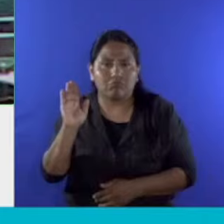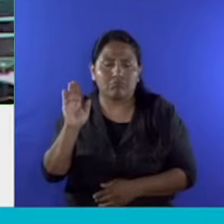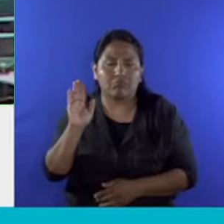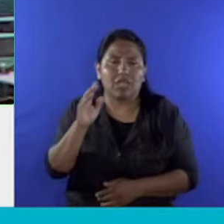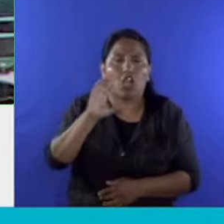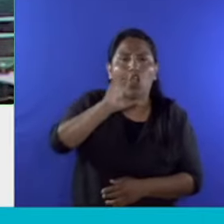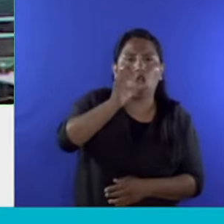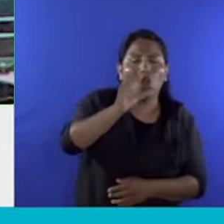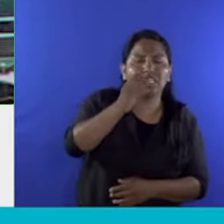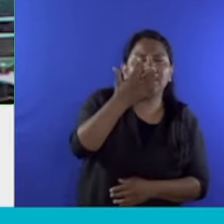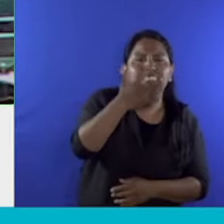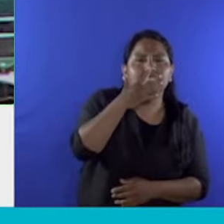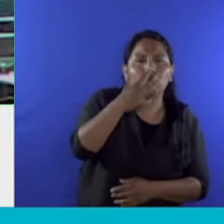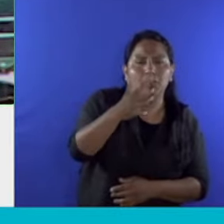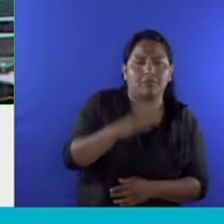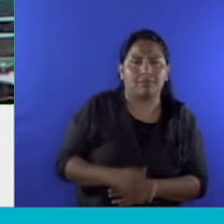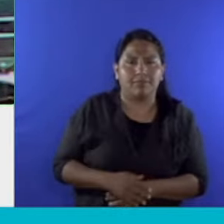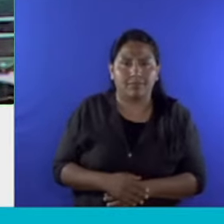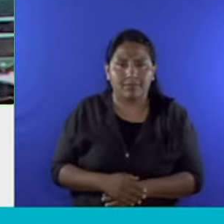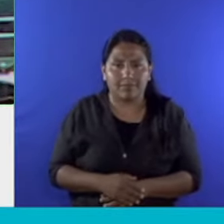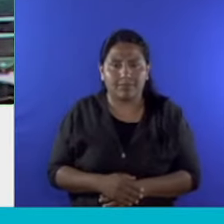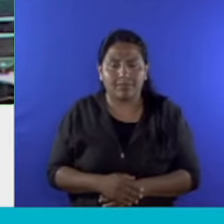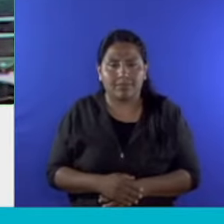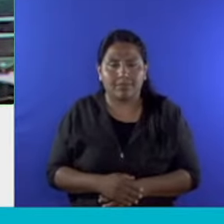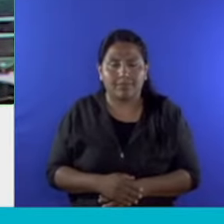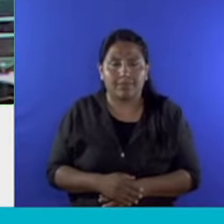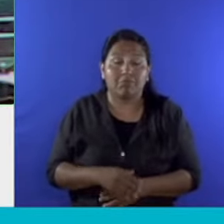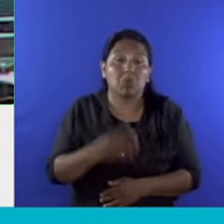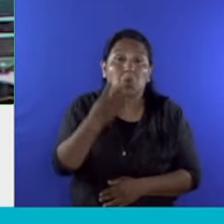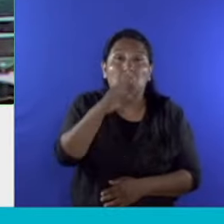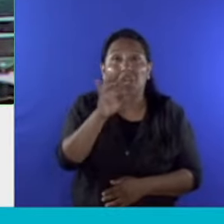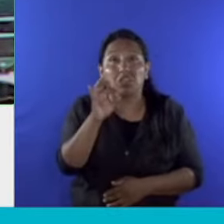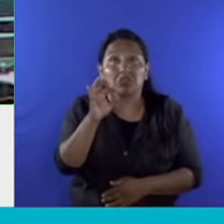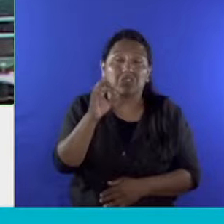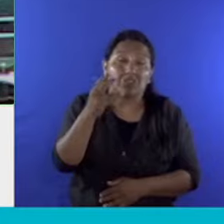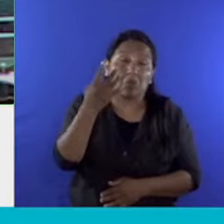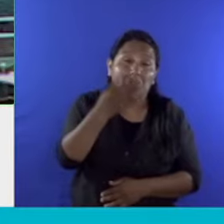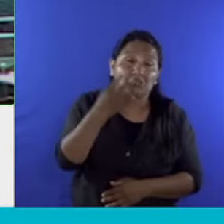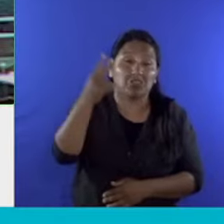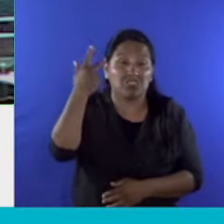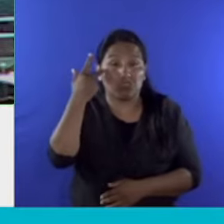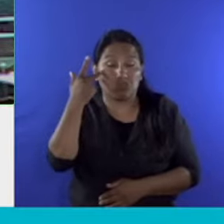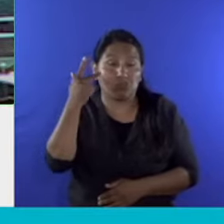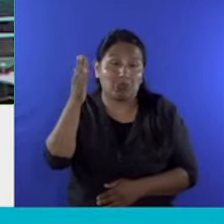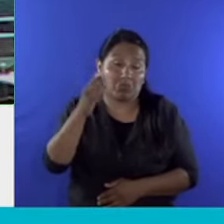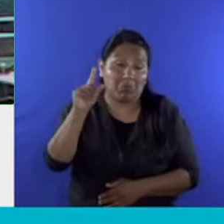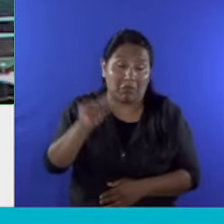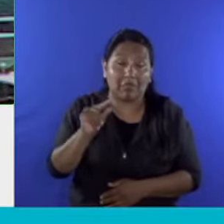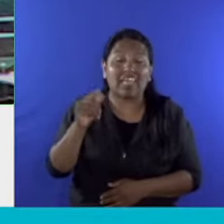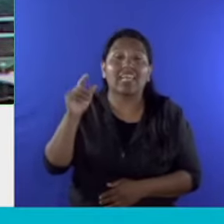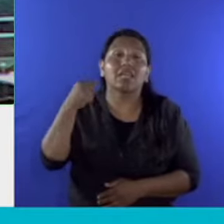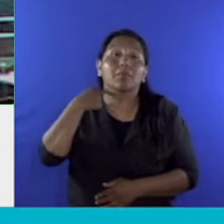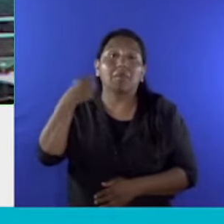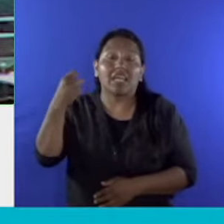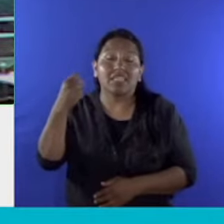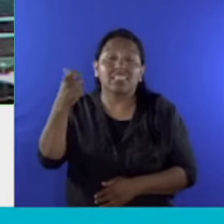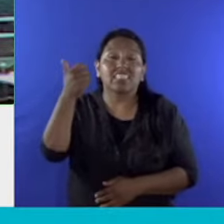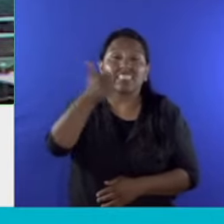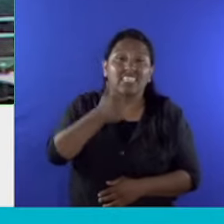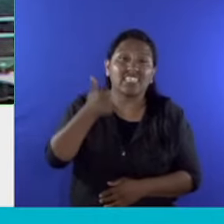En Colombia vale 5.000, un 418% más barato. En España vale